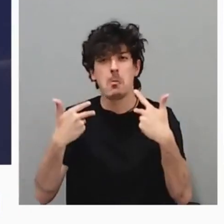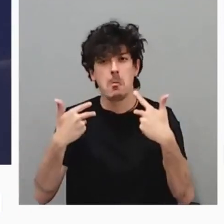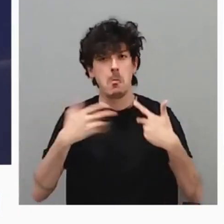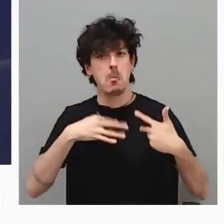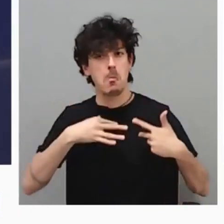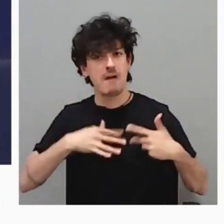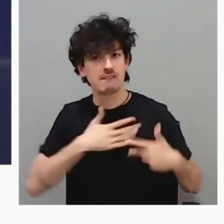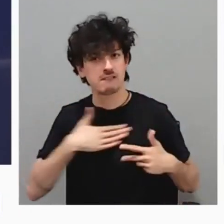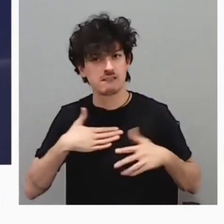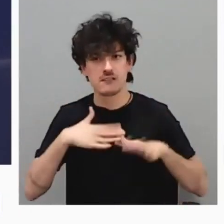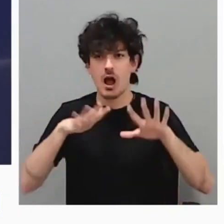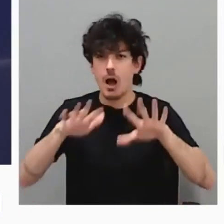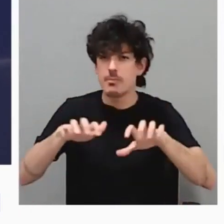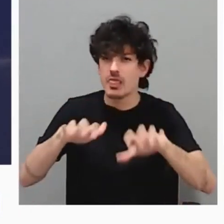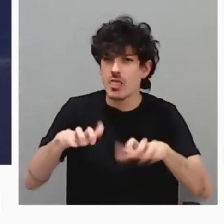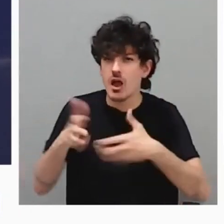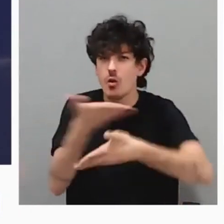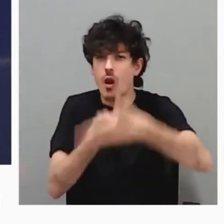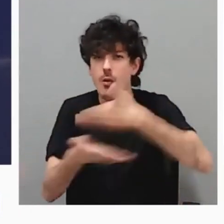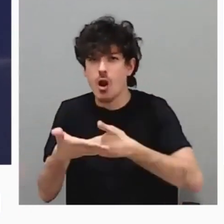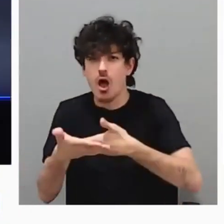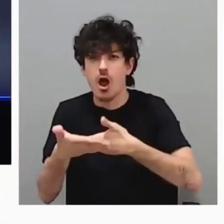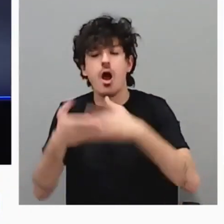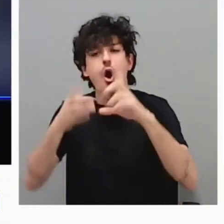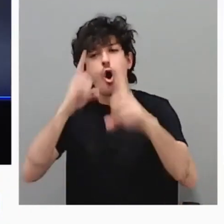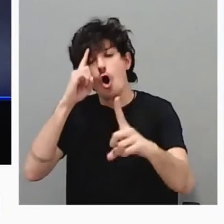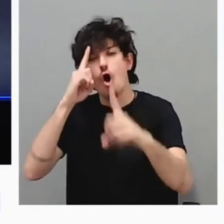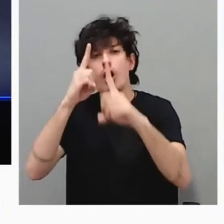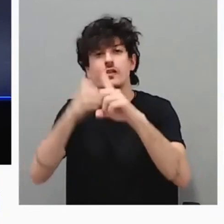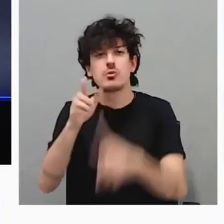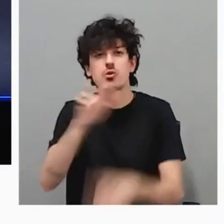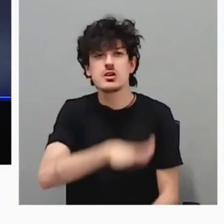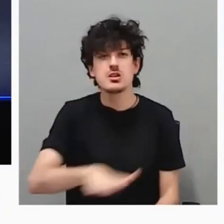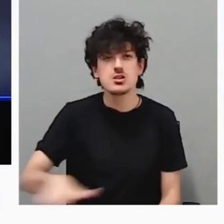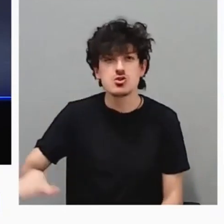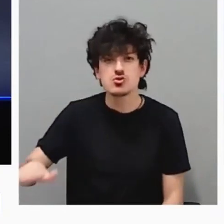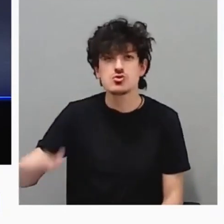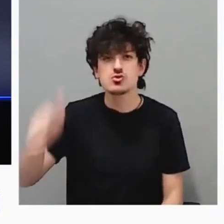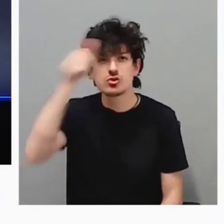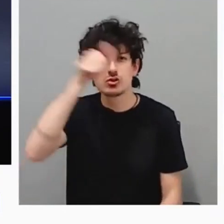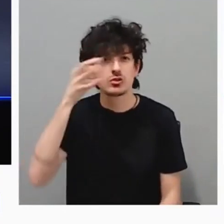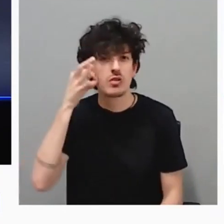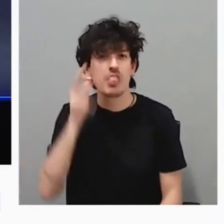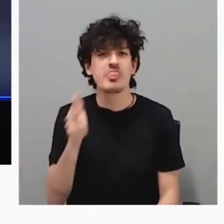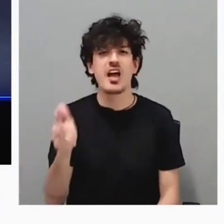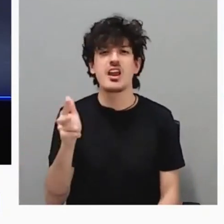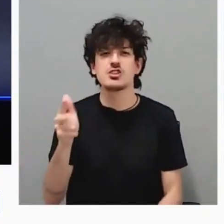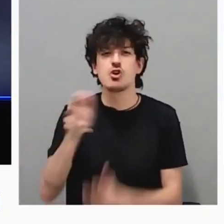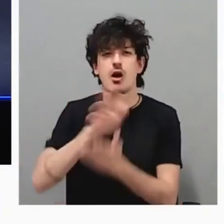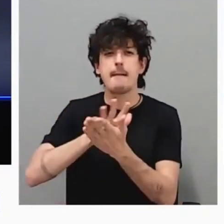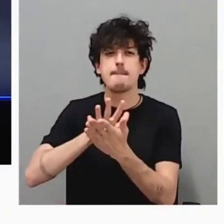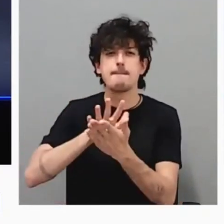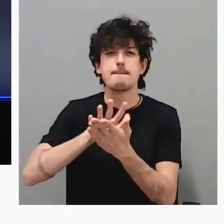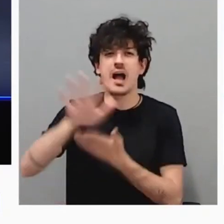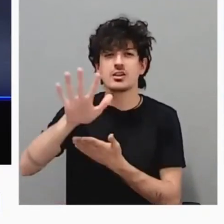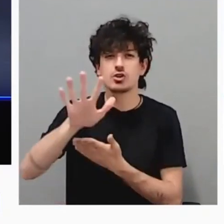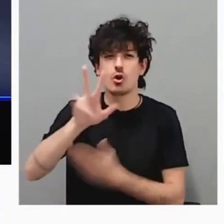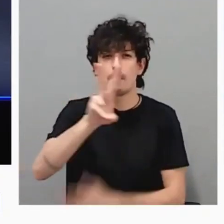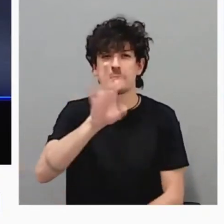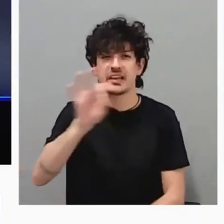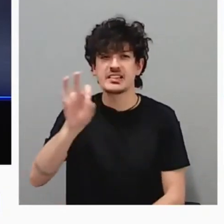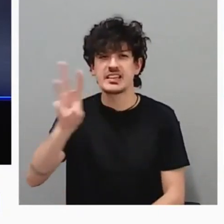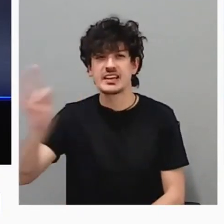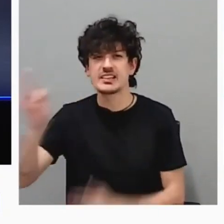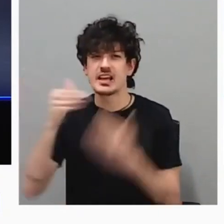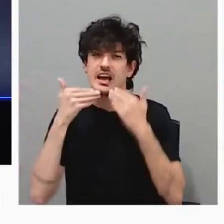los que quieran conseguir los objetivos de los niños y de las niñas, sus derechos, con Impacto 2030. Muchas gracias. Muchas